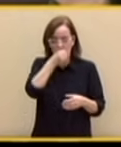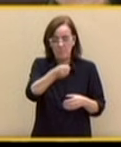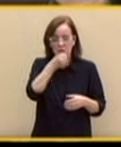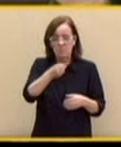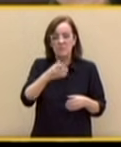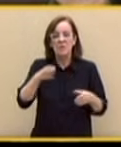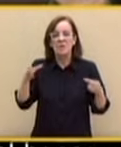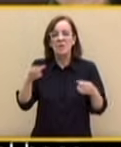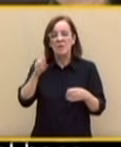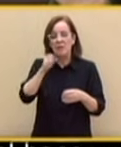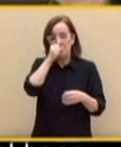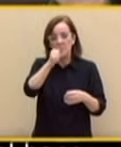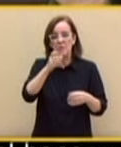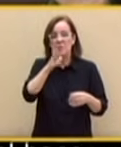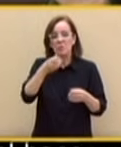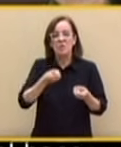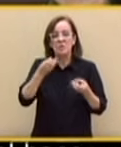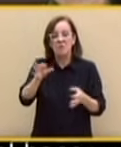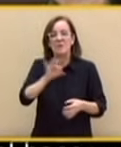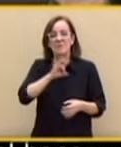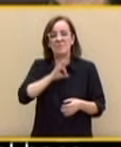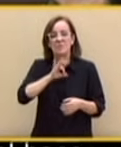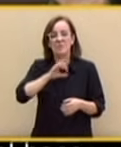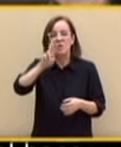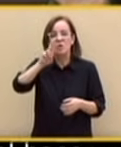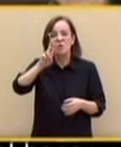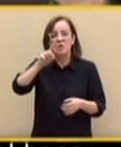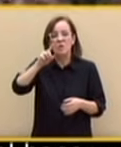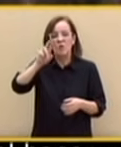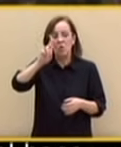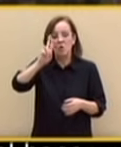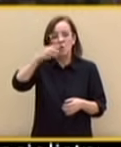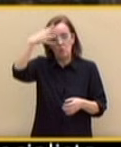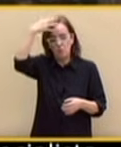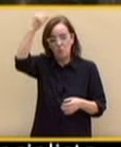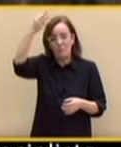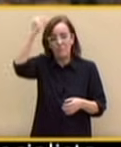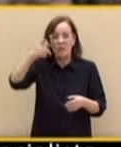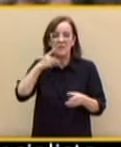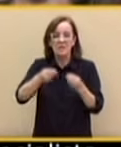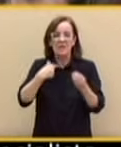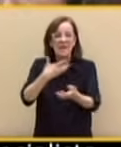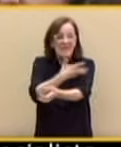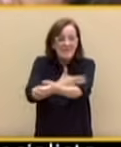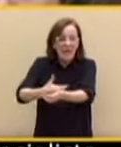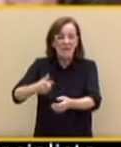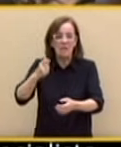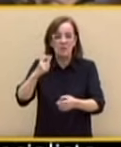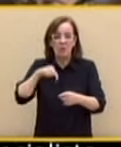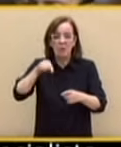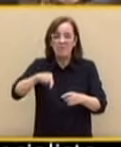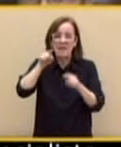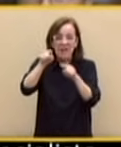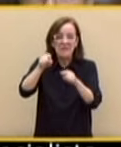Partido Socialista pronunciadas por el señor Rufián, a un partido que ha vertido sangre, sudor y lágrimas para que hoy él esté